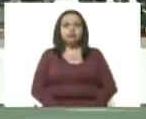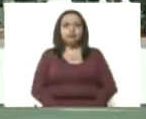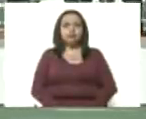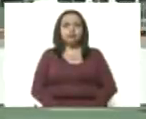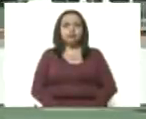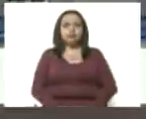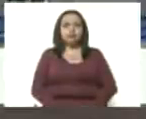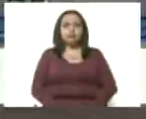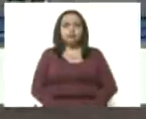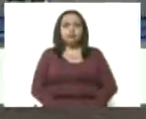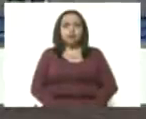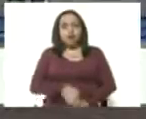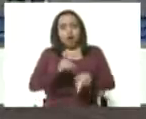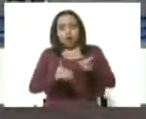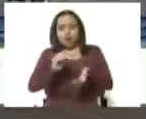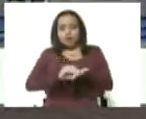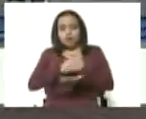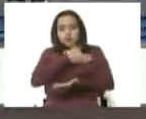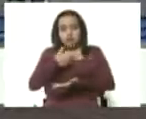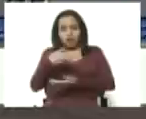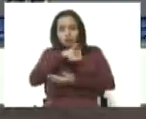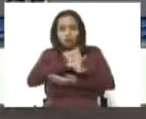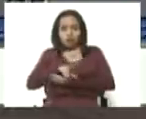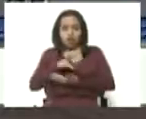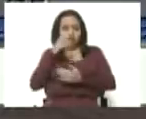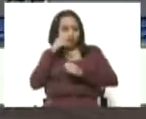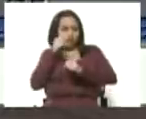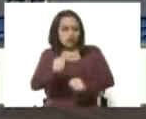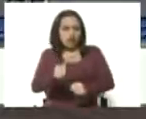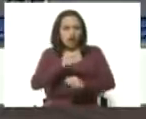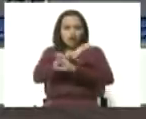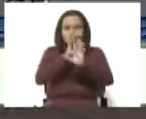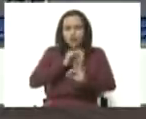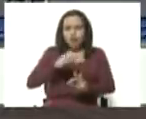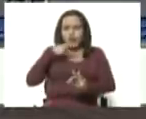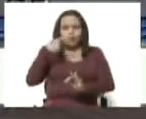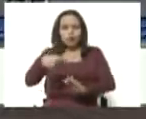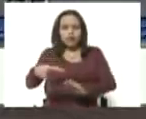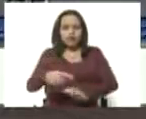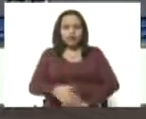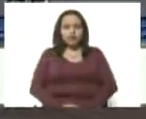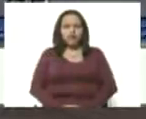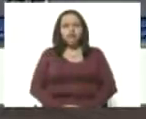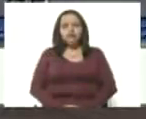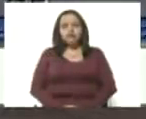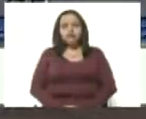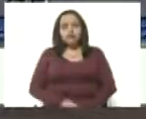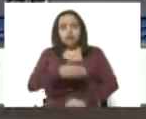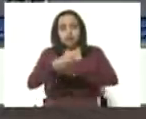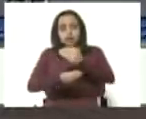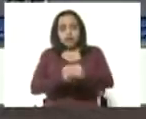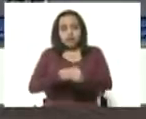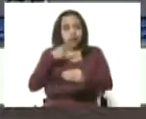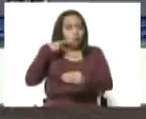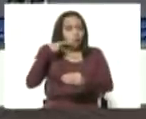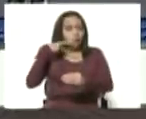A veces quieren utilizar la seguridad ciudadana como un instrumento político y hacer